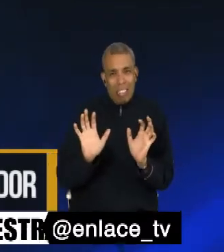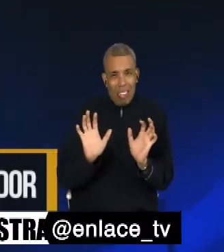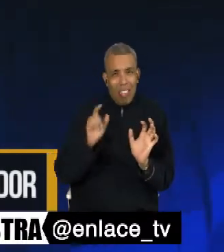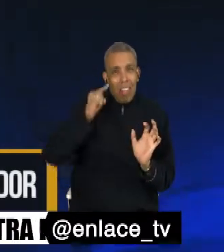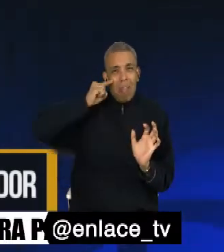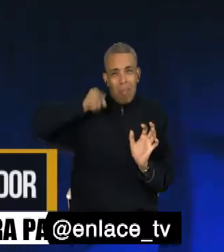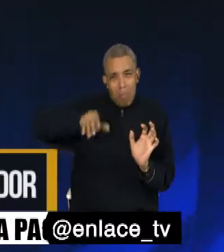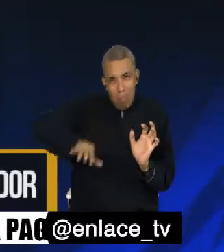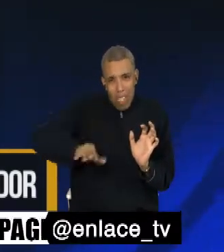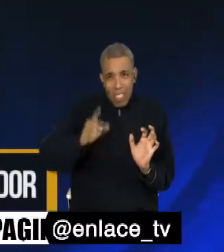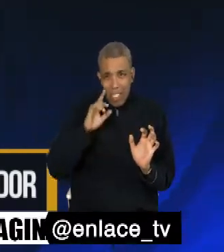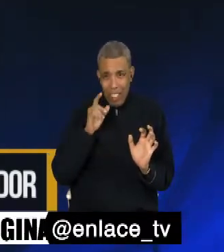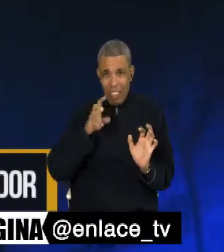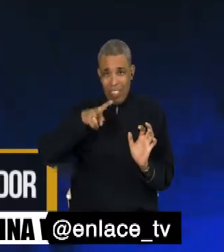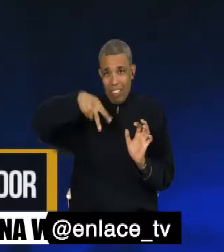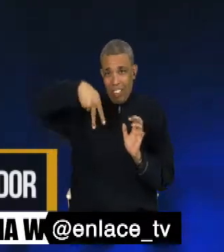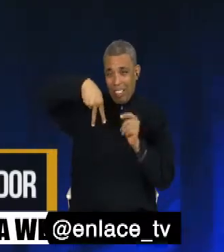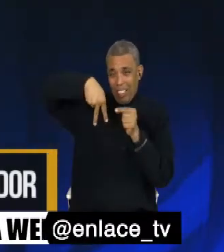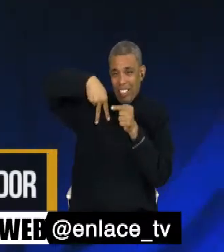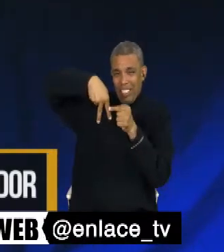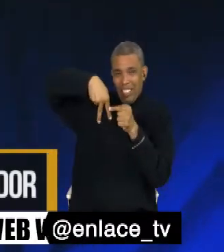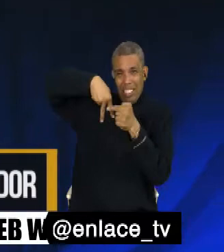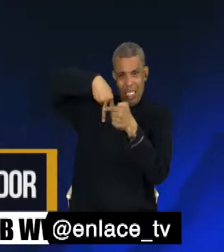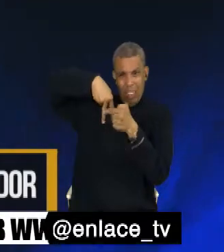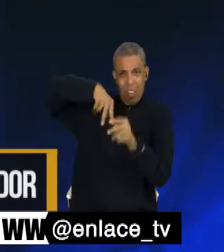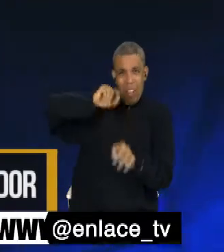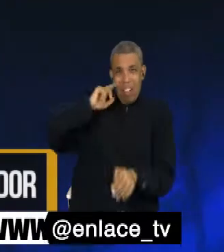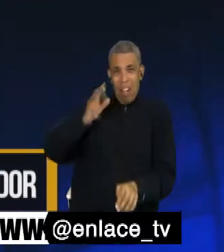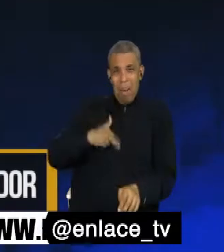herida en su pierna para doblegarlo.